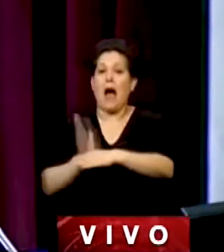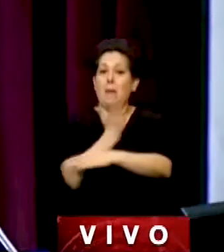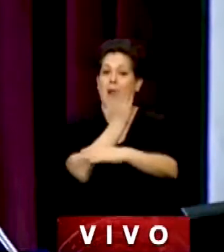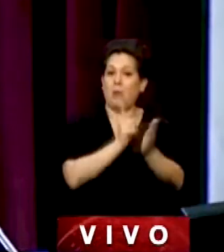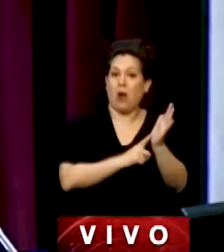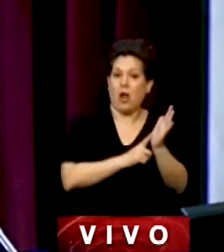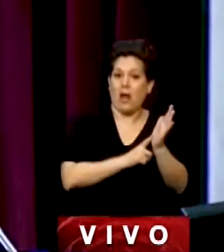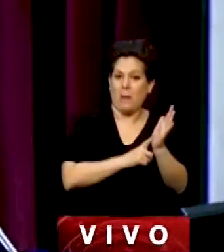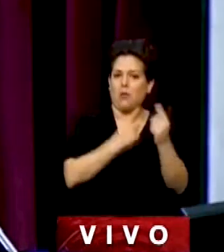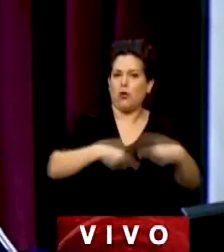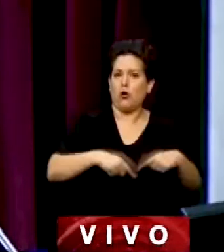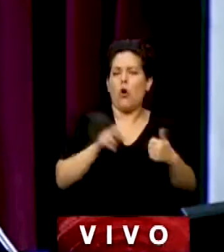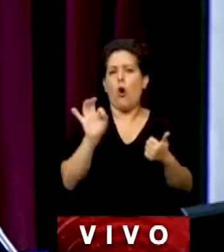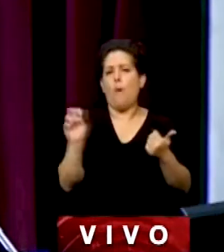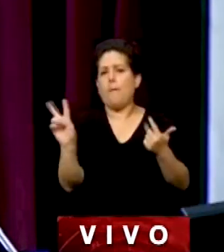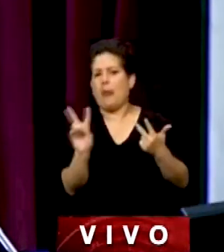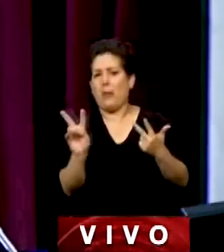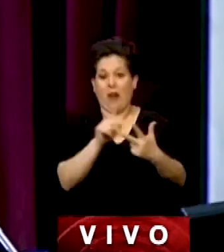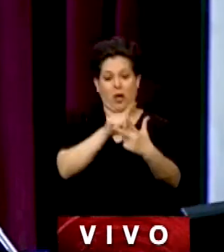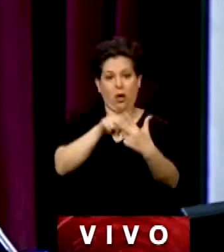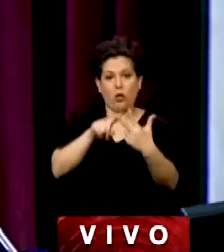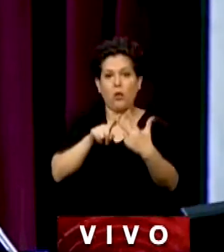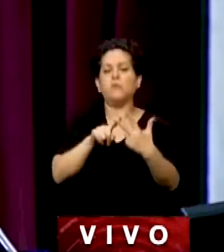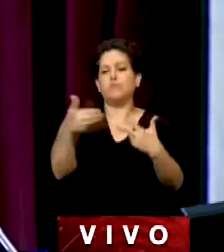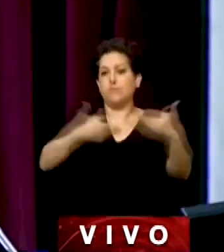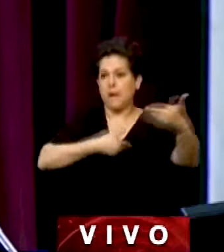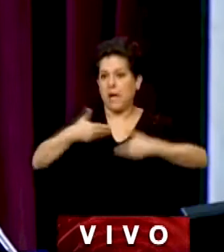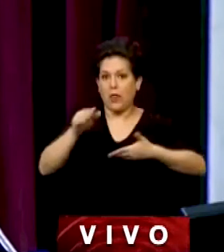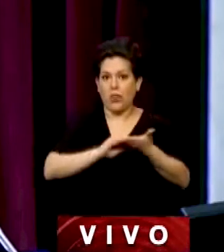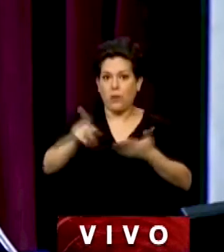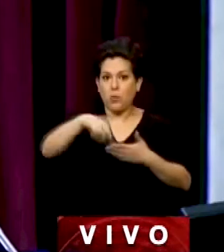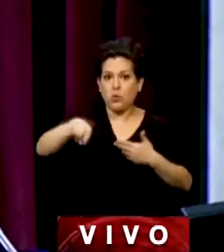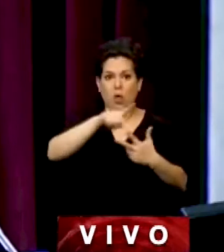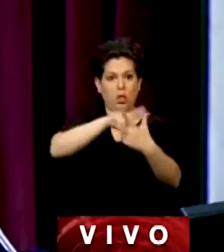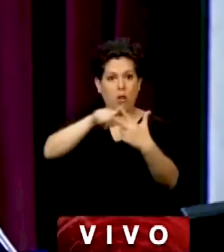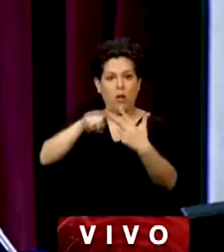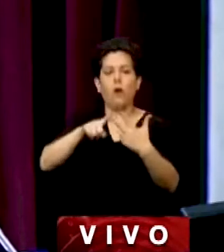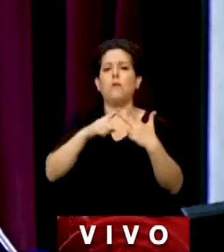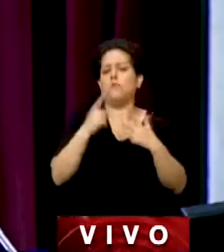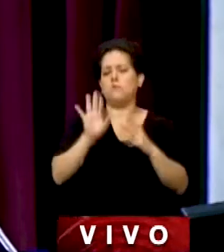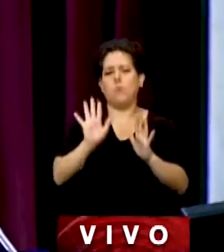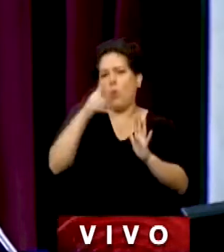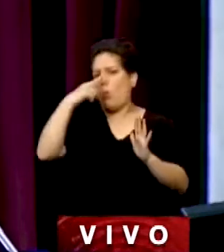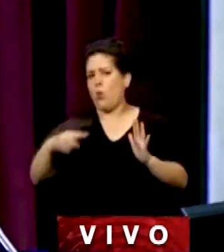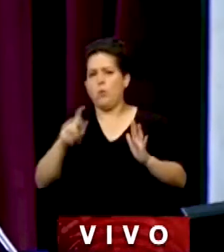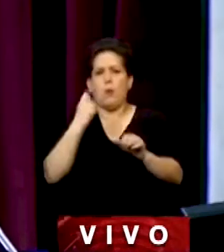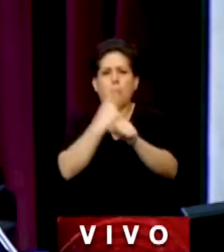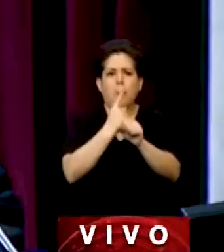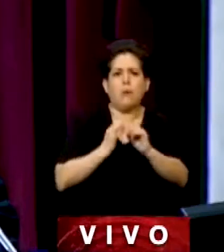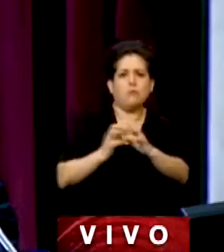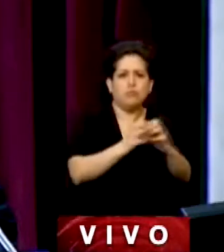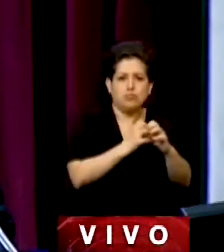político y social caldeado masa ostenta la titularidad de la cámara de diputados y es tercero en la línea de sucesión